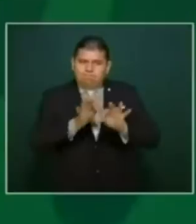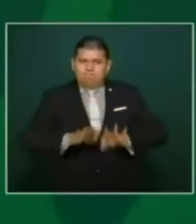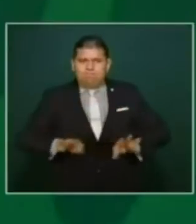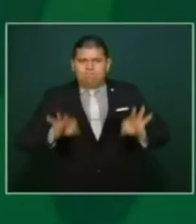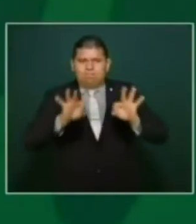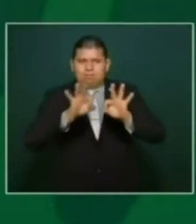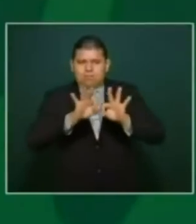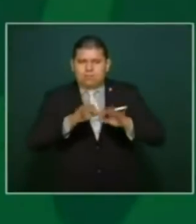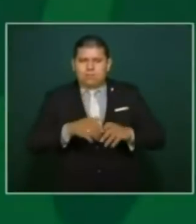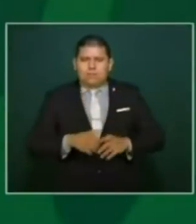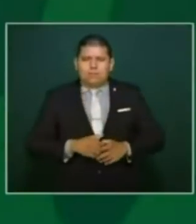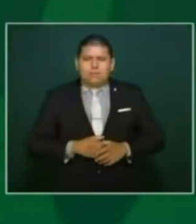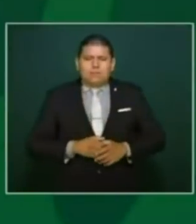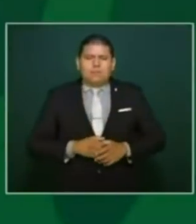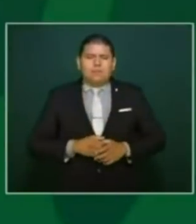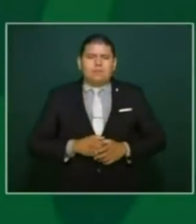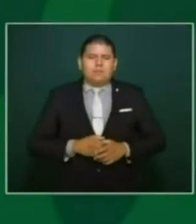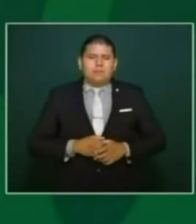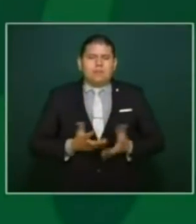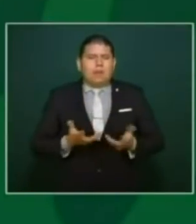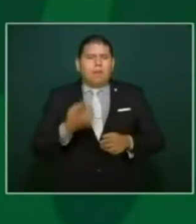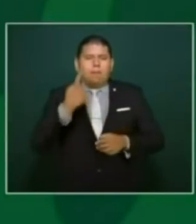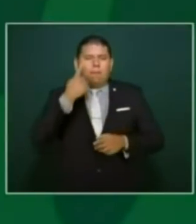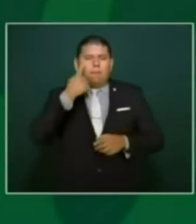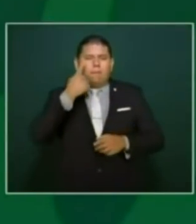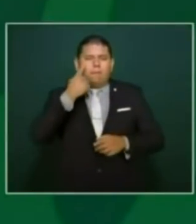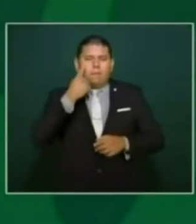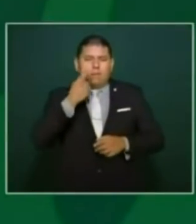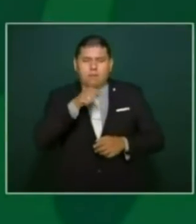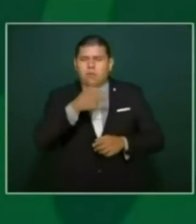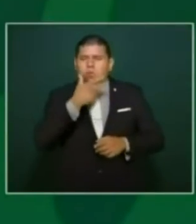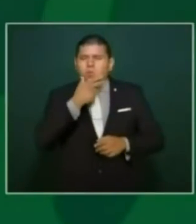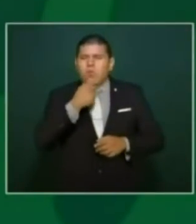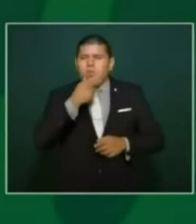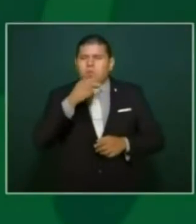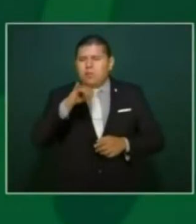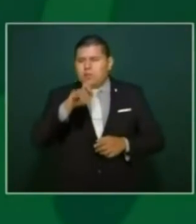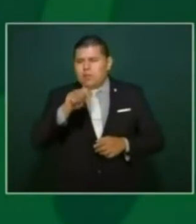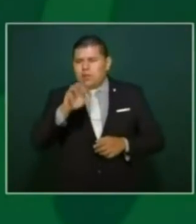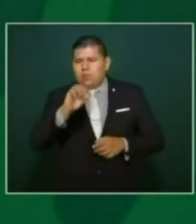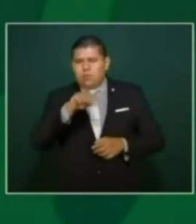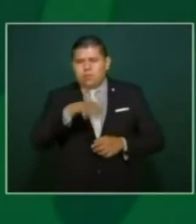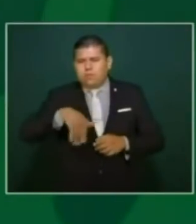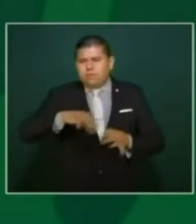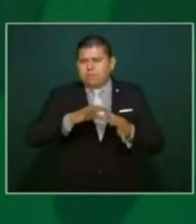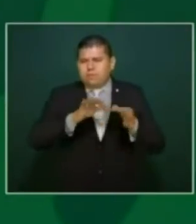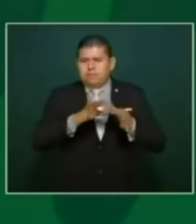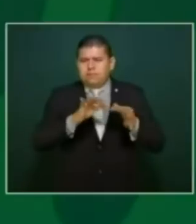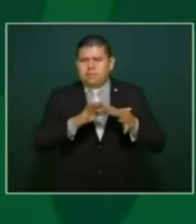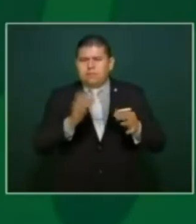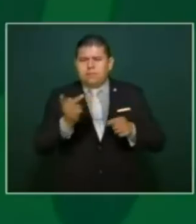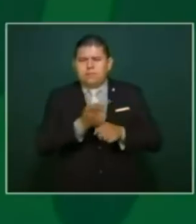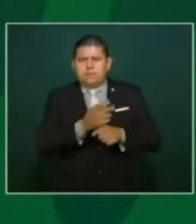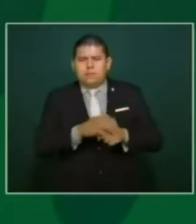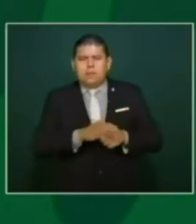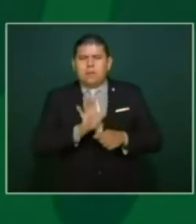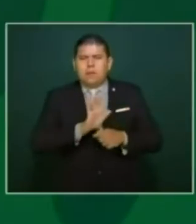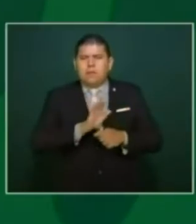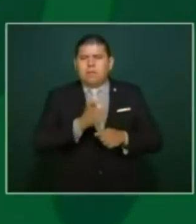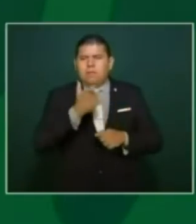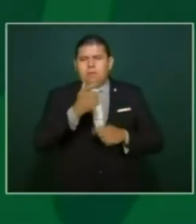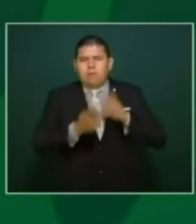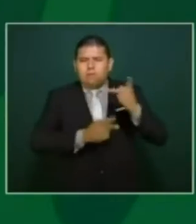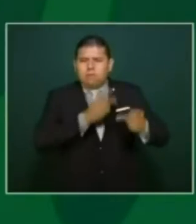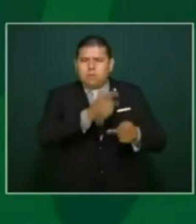pero obviamente, bueno, más bien el presidente señalaba que la Secretaría de la Función Pública, pues ahí quisiera ahí una indagatoria,